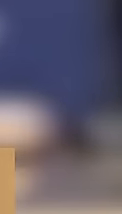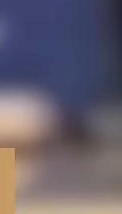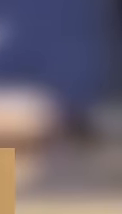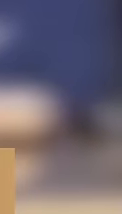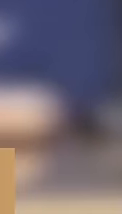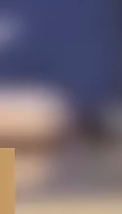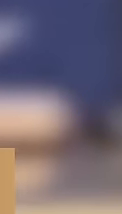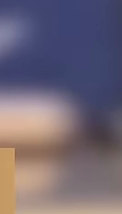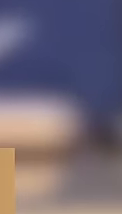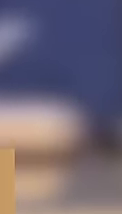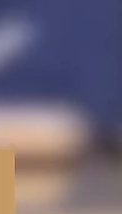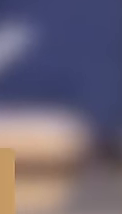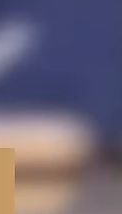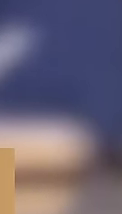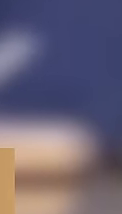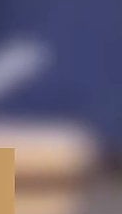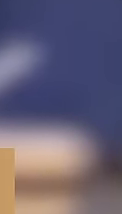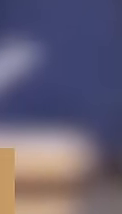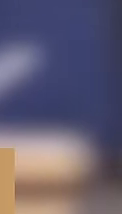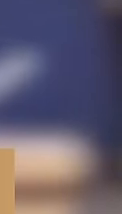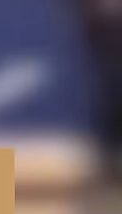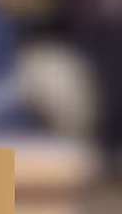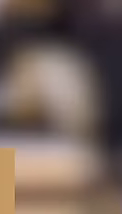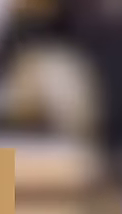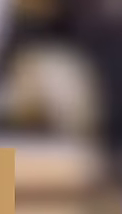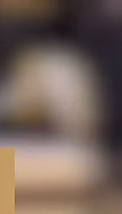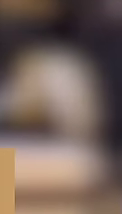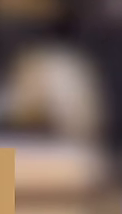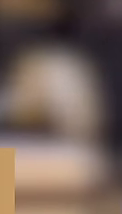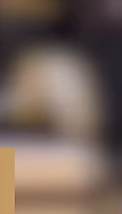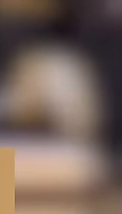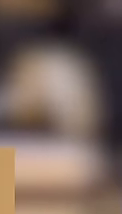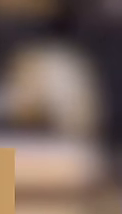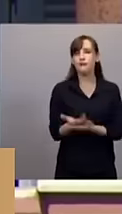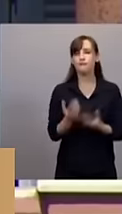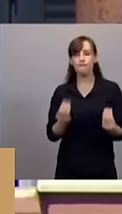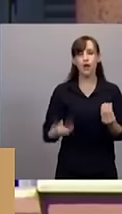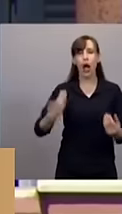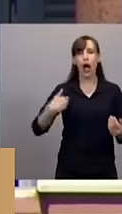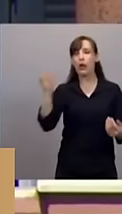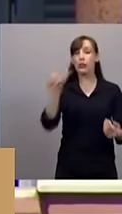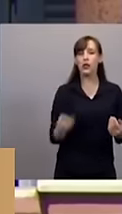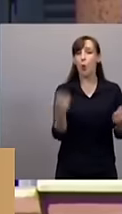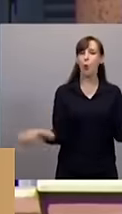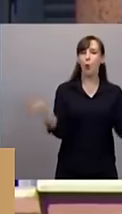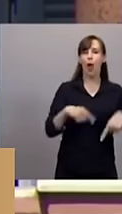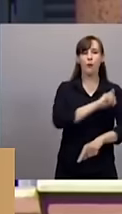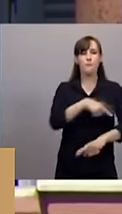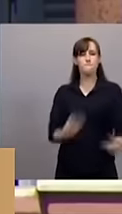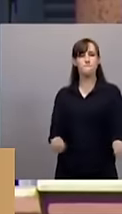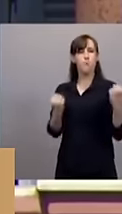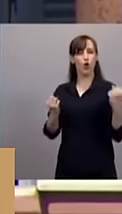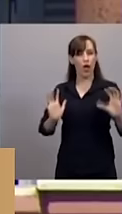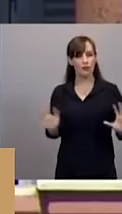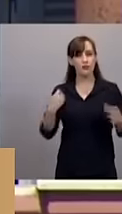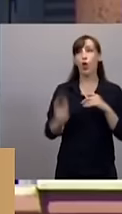increíbles en el Senado, pues en ese momento era el momento de la cogobernanza y, sin embargo, ahora parece que el momento de la cogobernanza ha terminado.